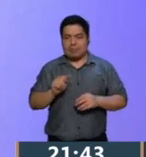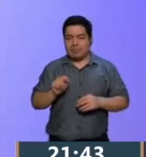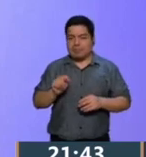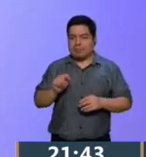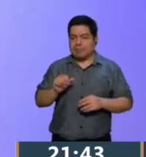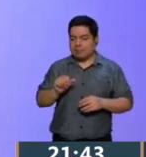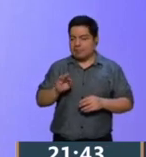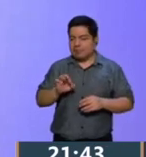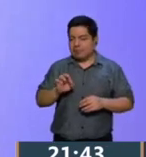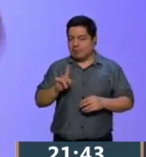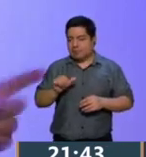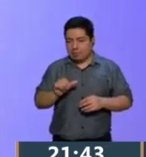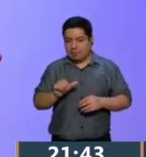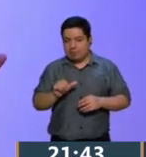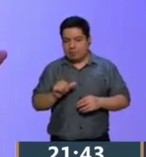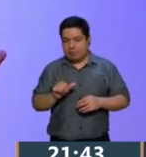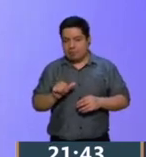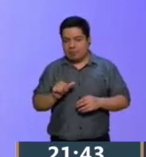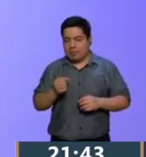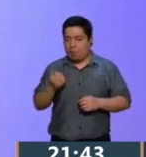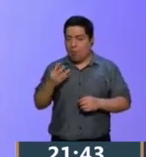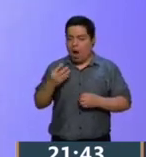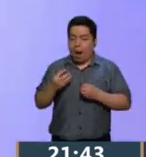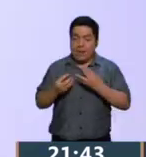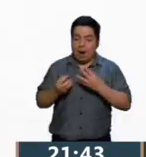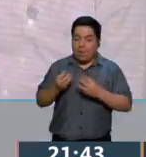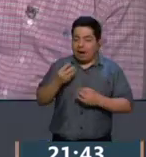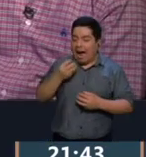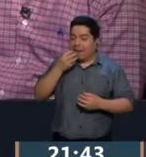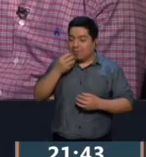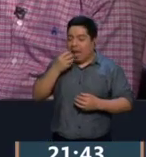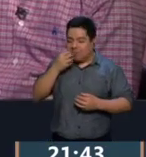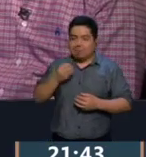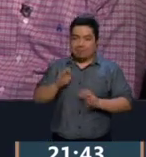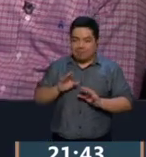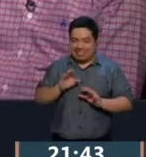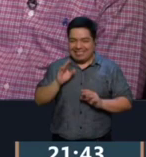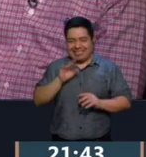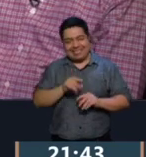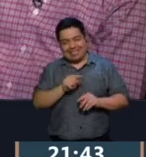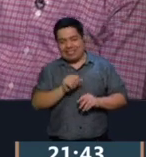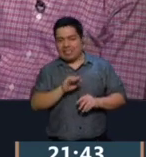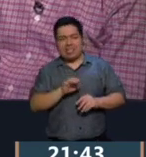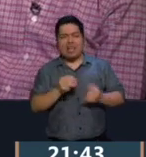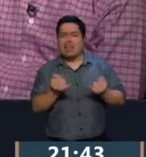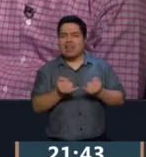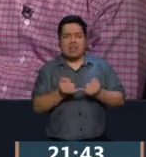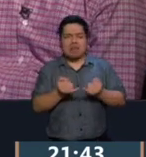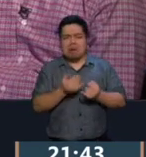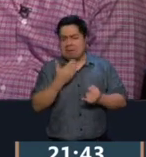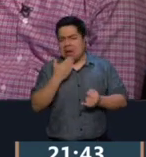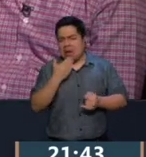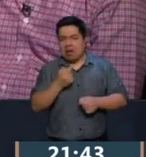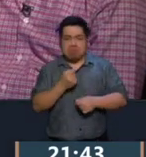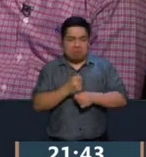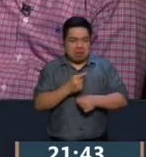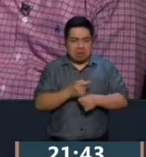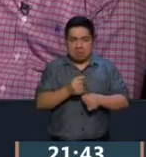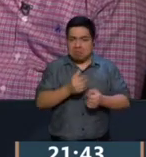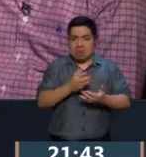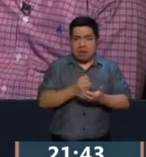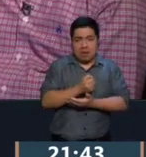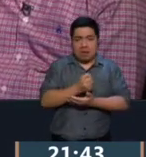ir. Saca tus palomitas. pues. Ya. A Santiago le va a ir igual de bien que en el primero. Santiago